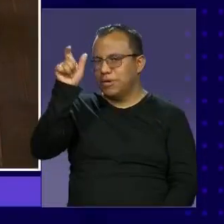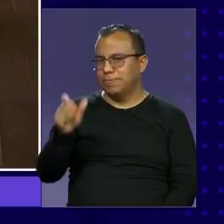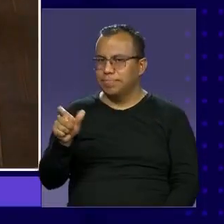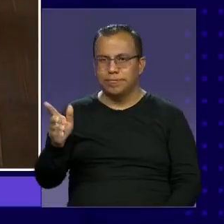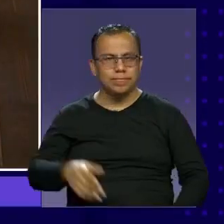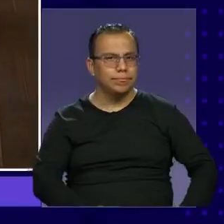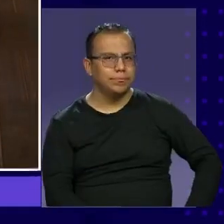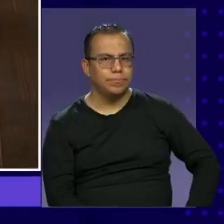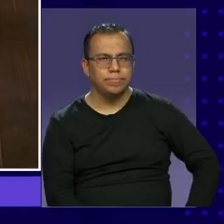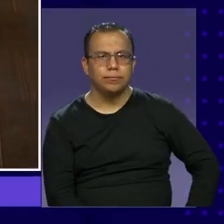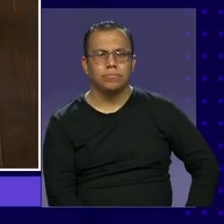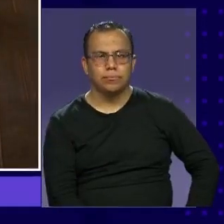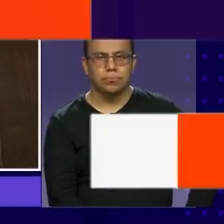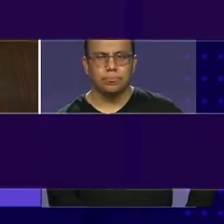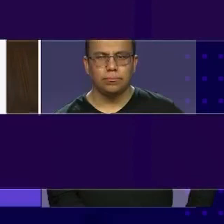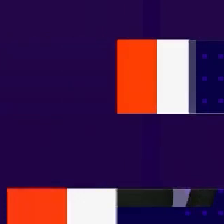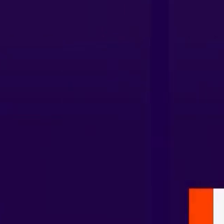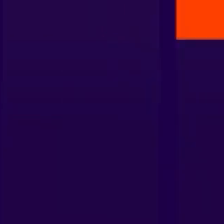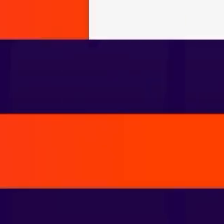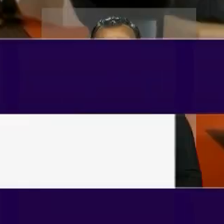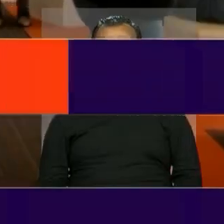detalles.